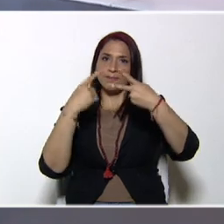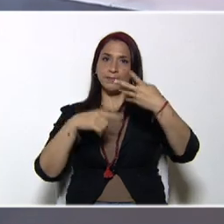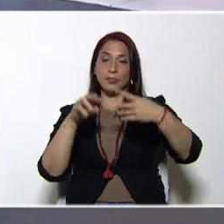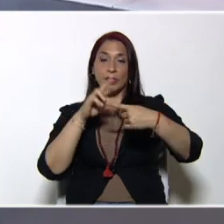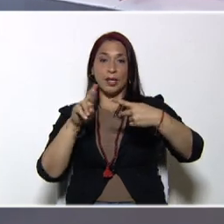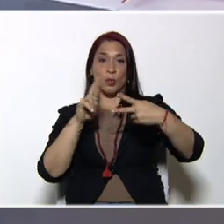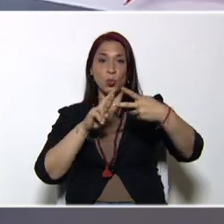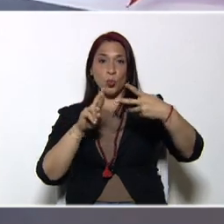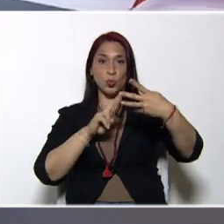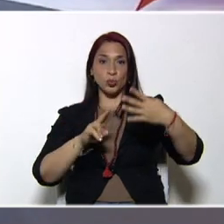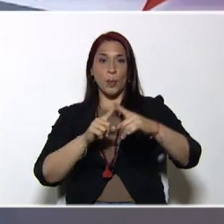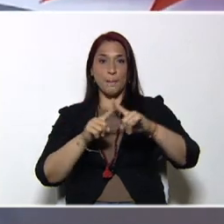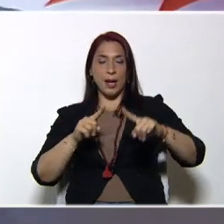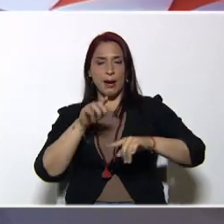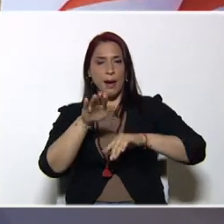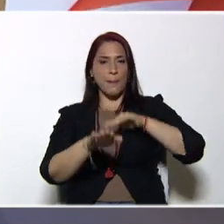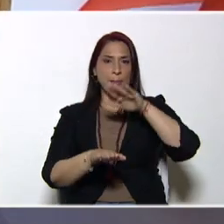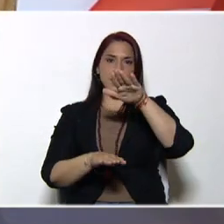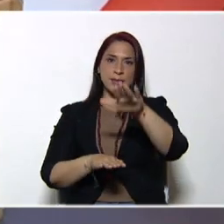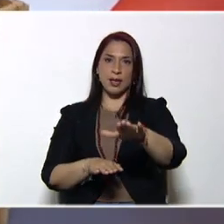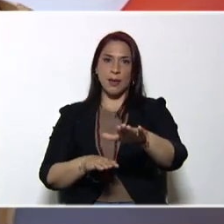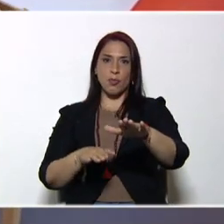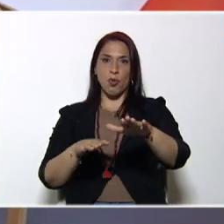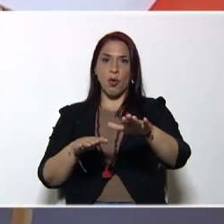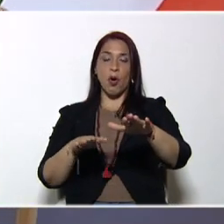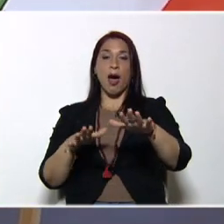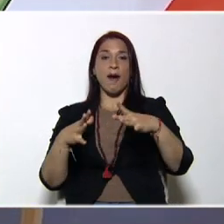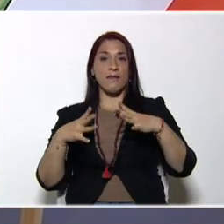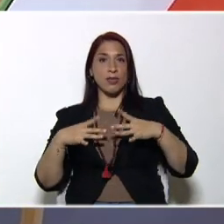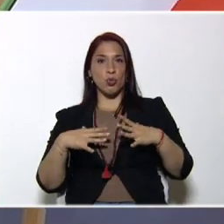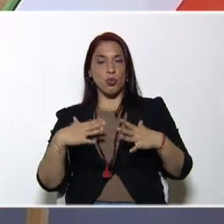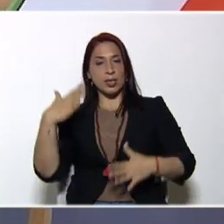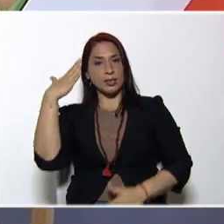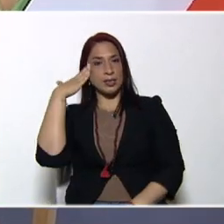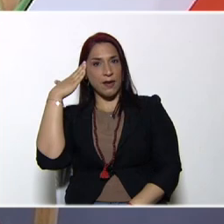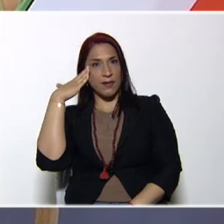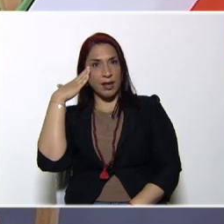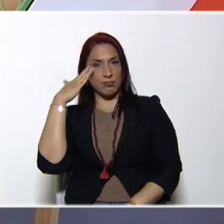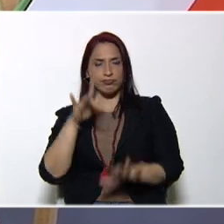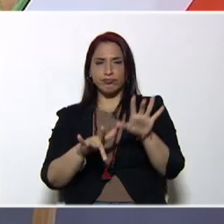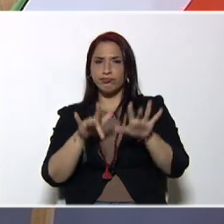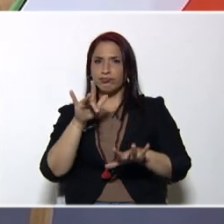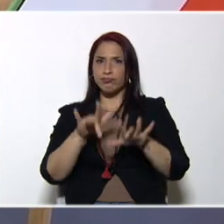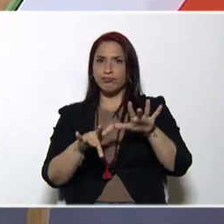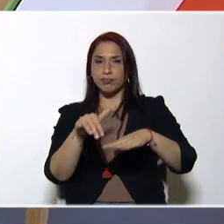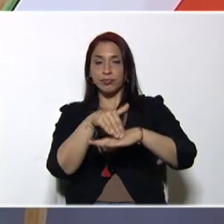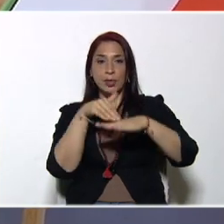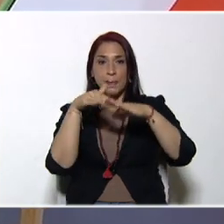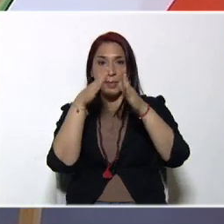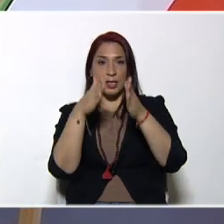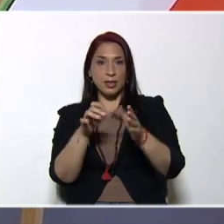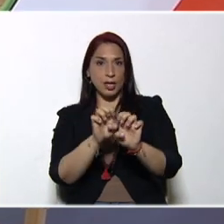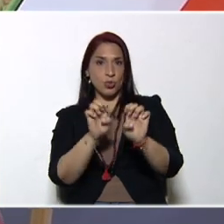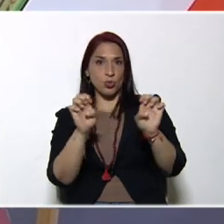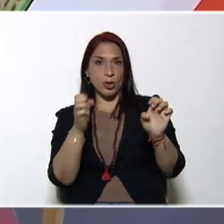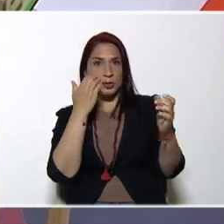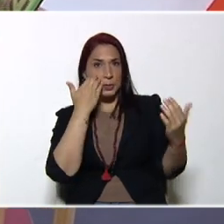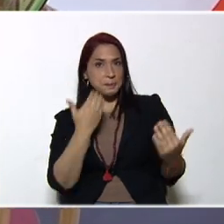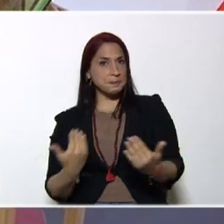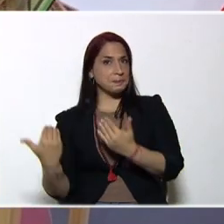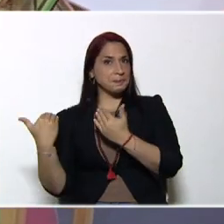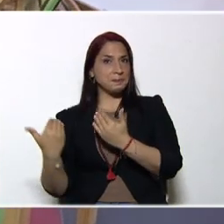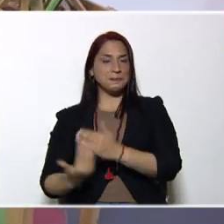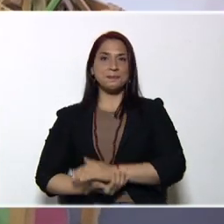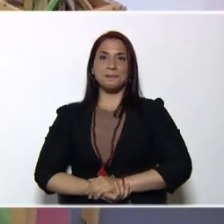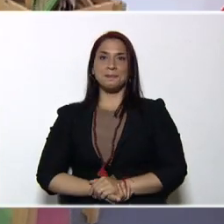recursos para que avancemos en la aventura del saber. De esa manera, ingresen en la página web oficial del Ministerio del Poder Popular para